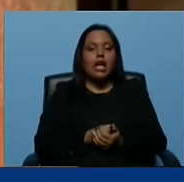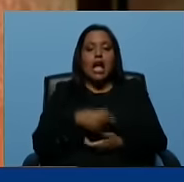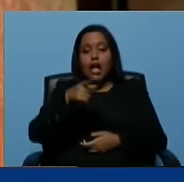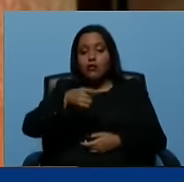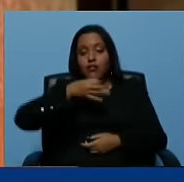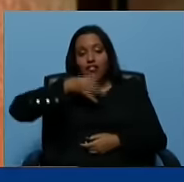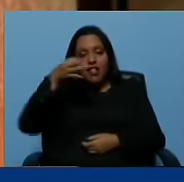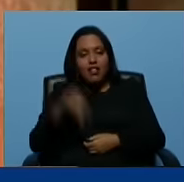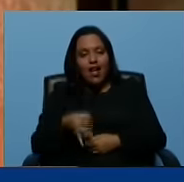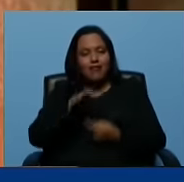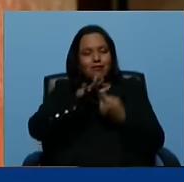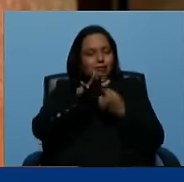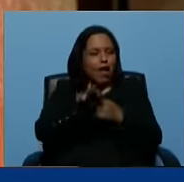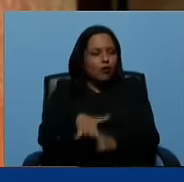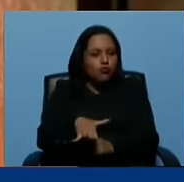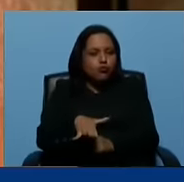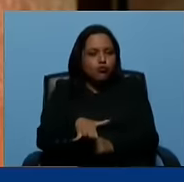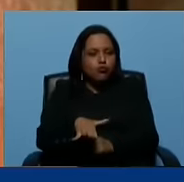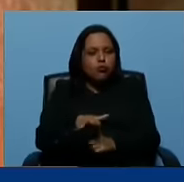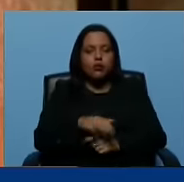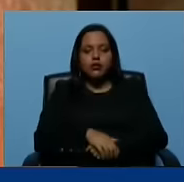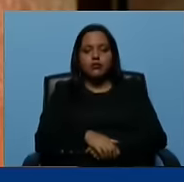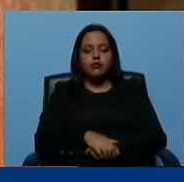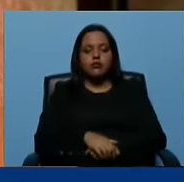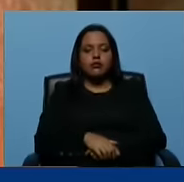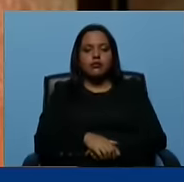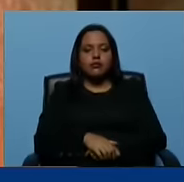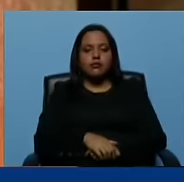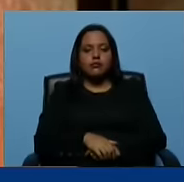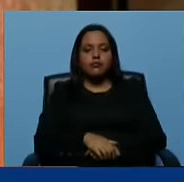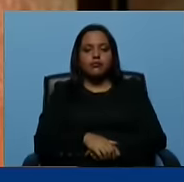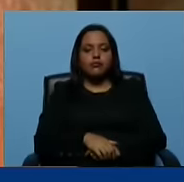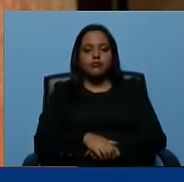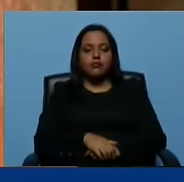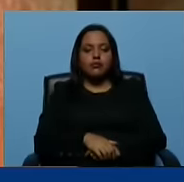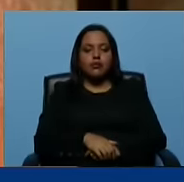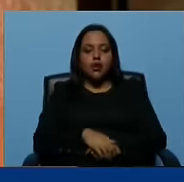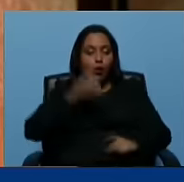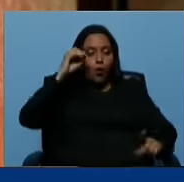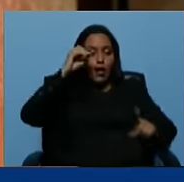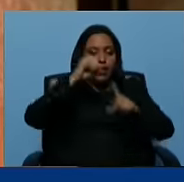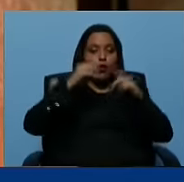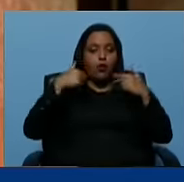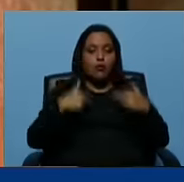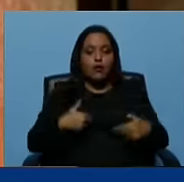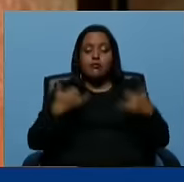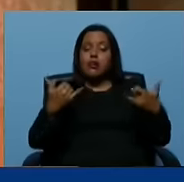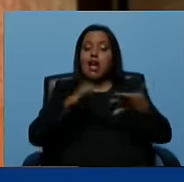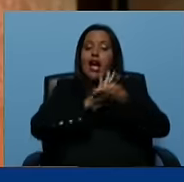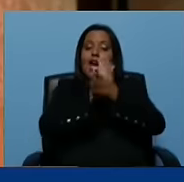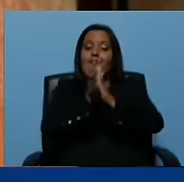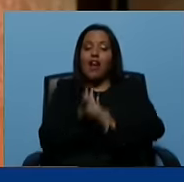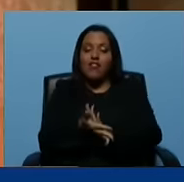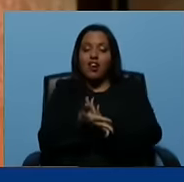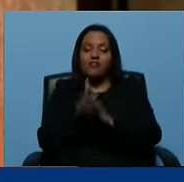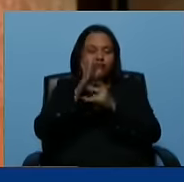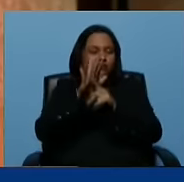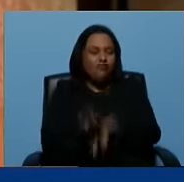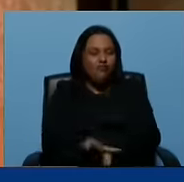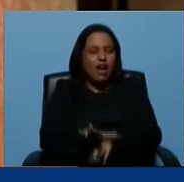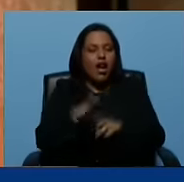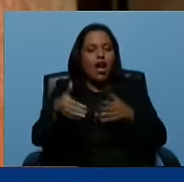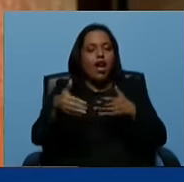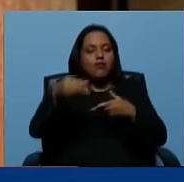verdadera dictadura y es una misión de la especie humana detener la dictadura de las redes sociales, porque corremos